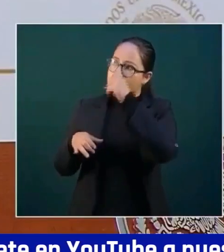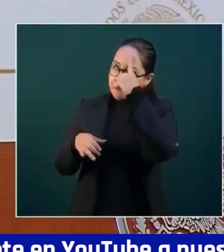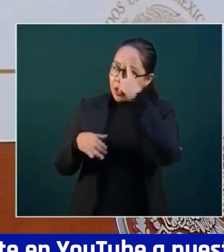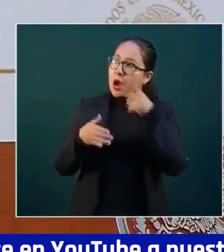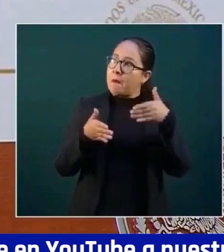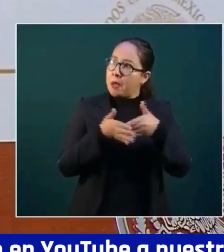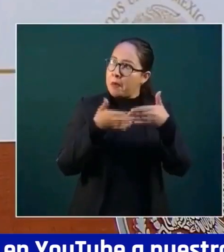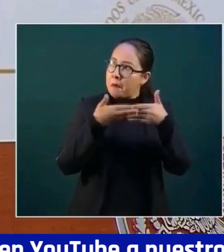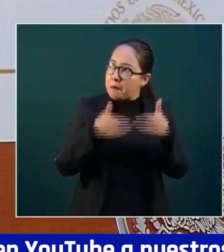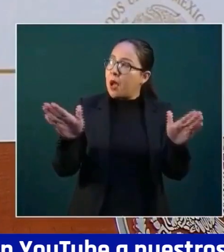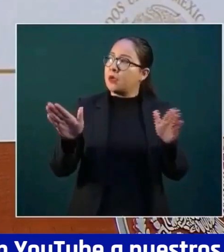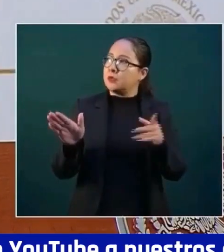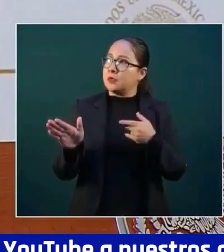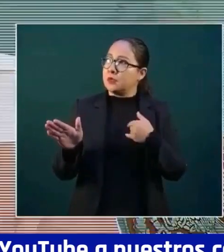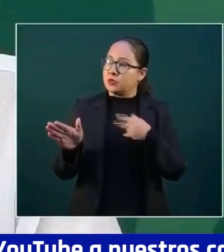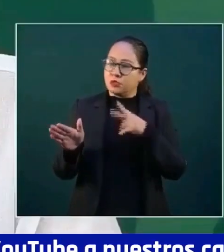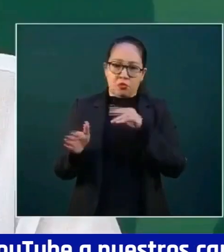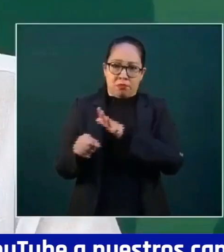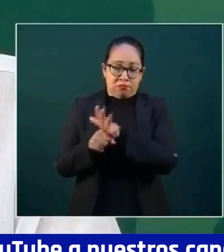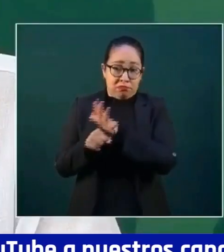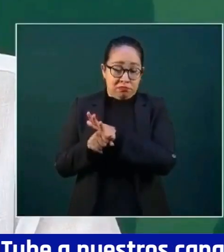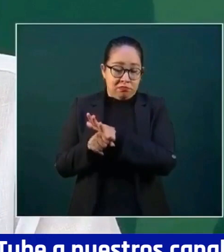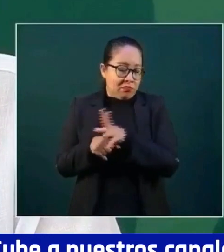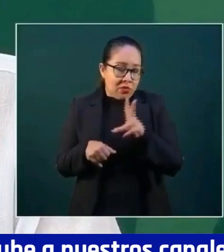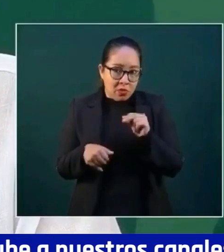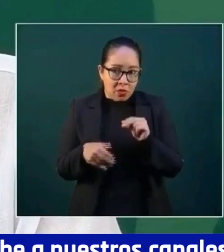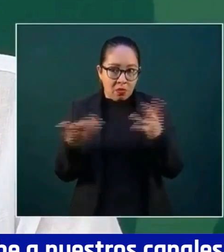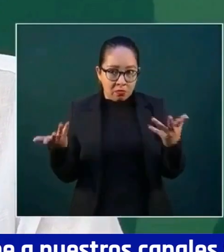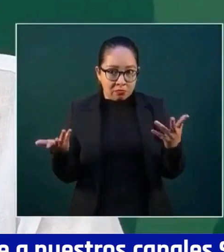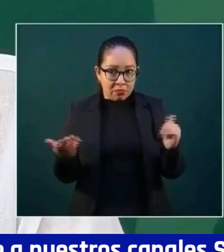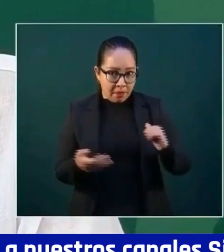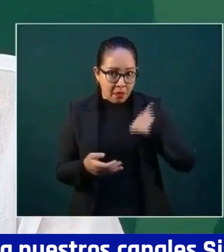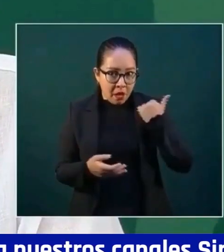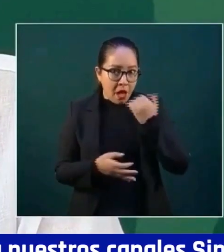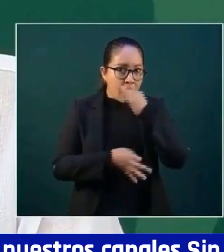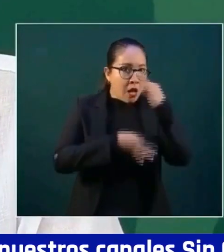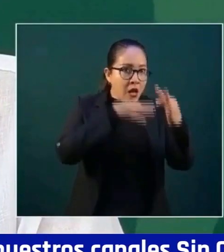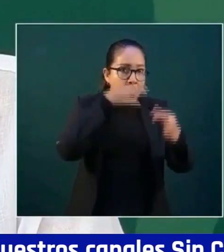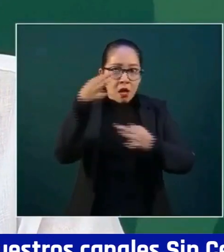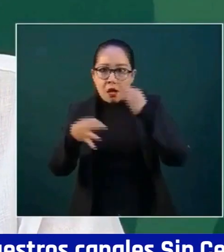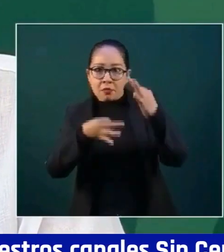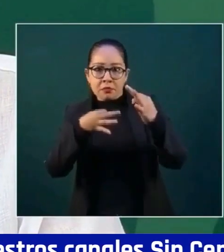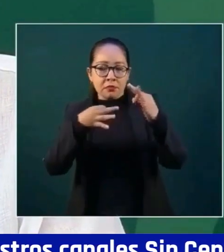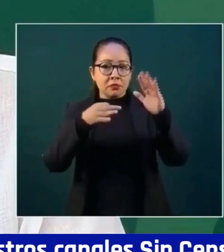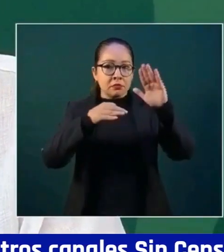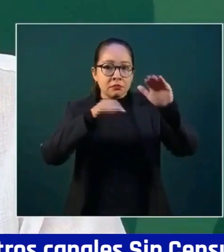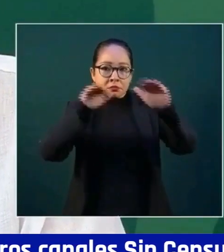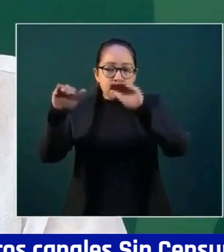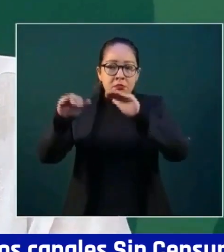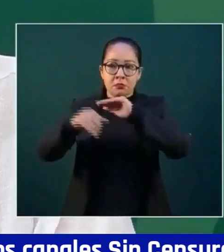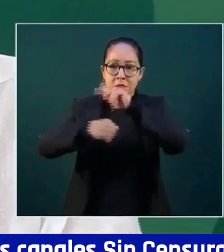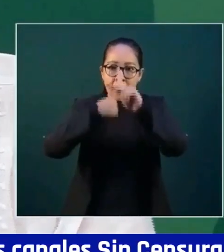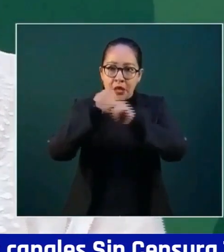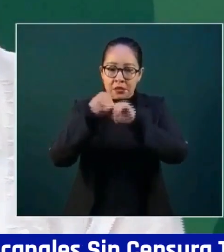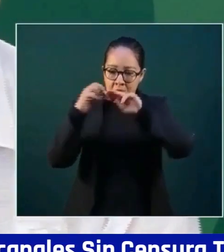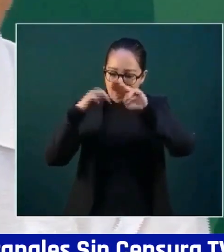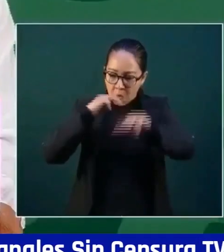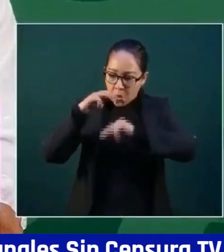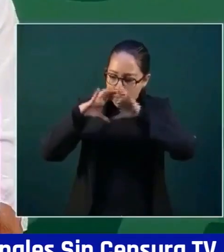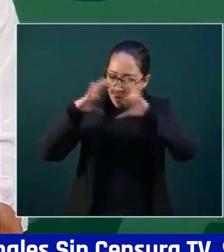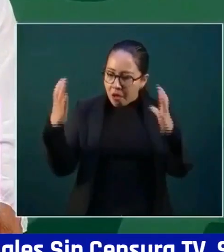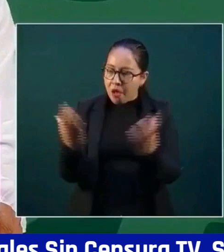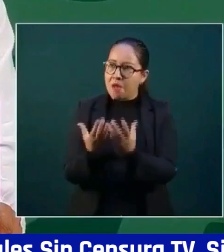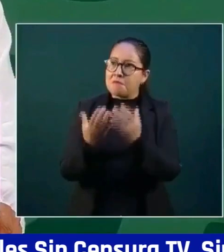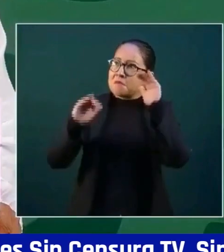Y aprovecho para hacer un llamado a todos los países del mundo a que esa